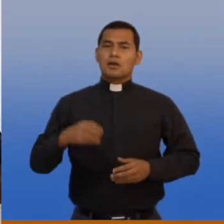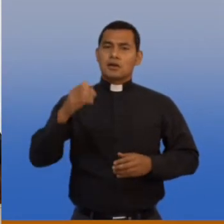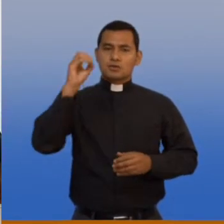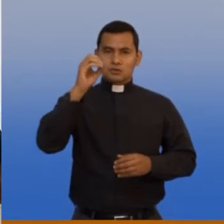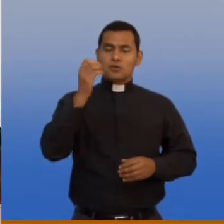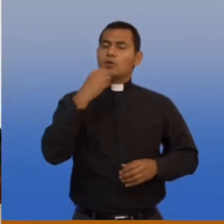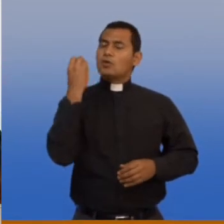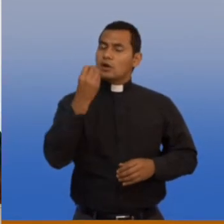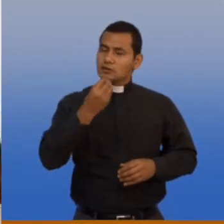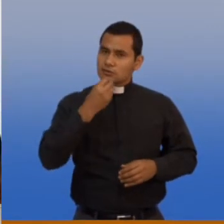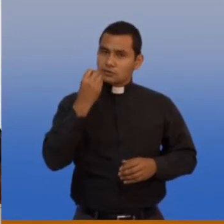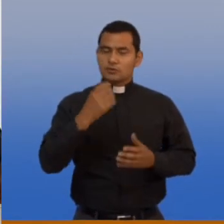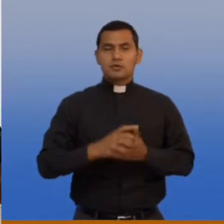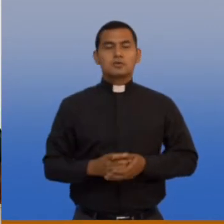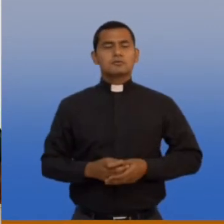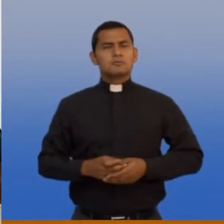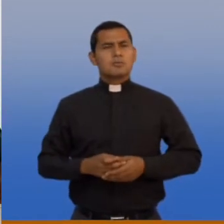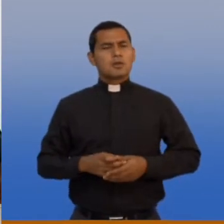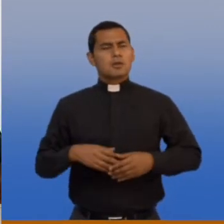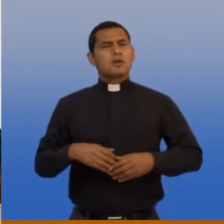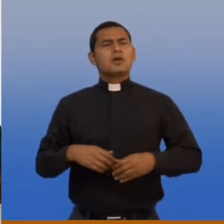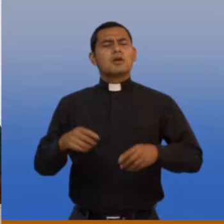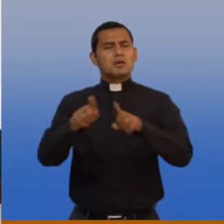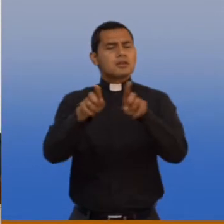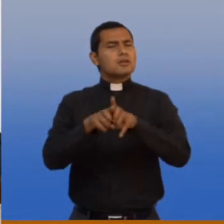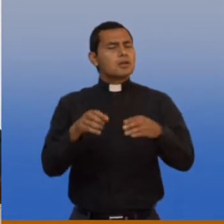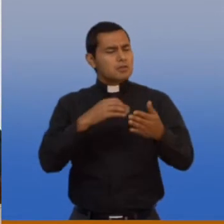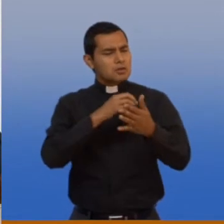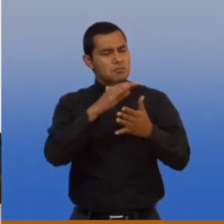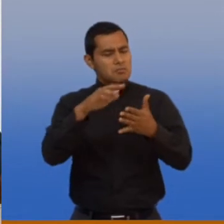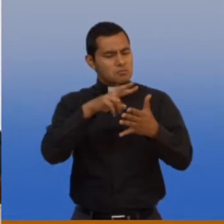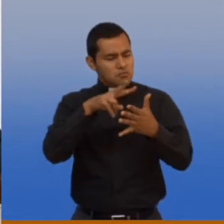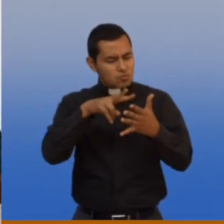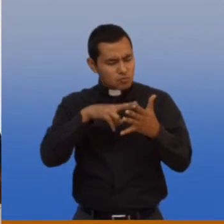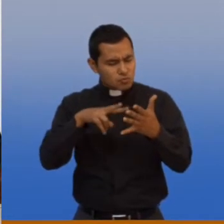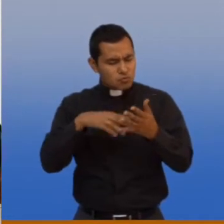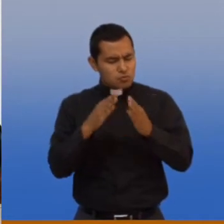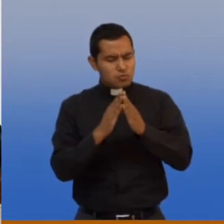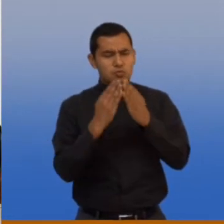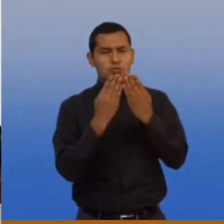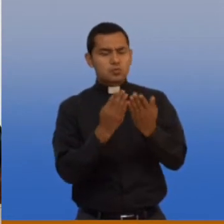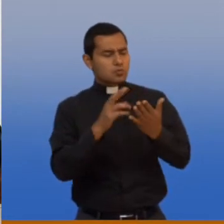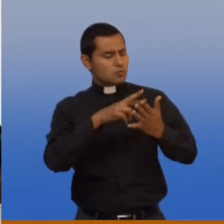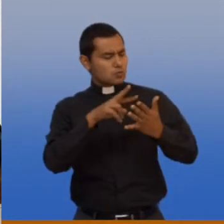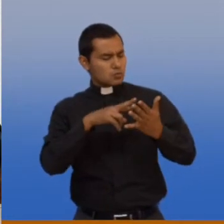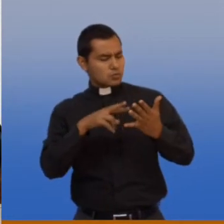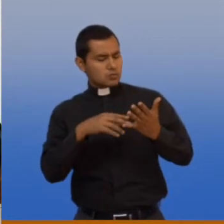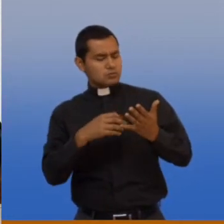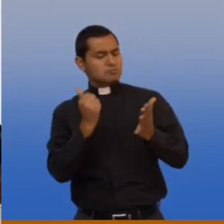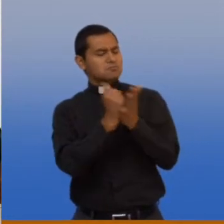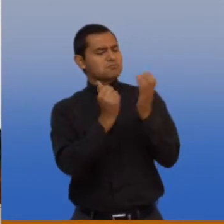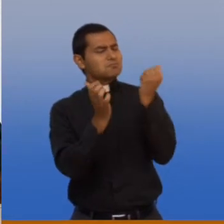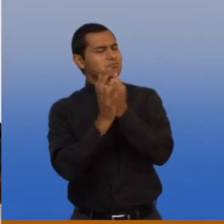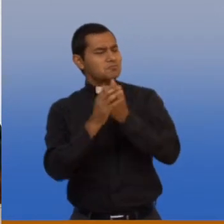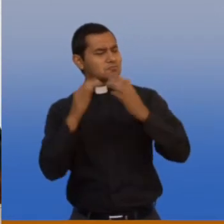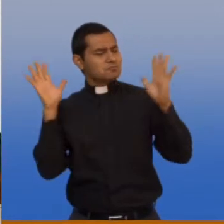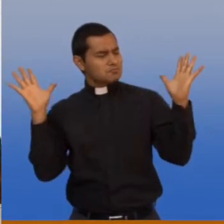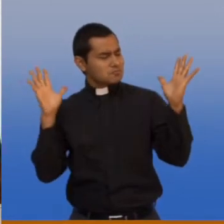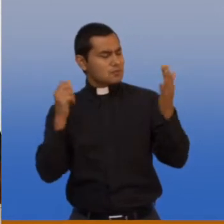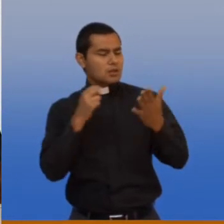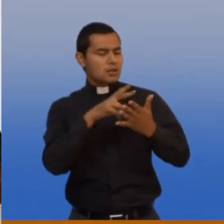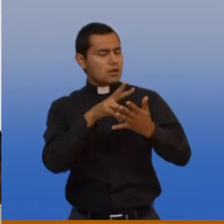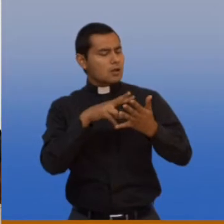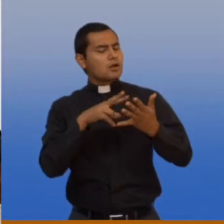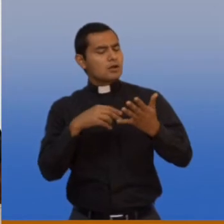Señor Jesucristo en familia, para hacer un intercambio del mensaje que nos deja esta lectura y sobre todo para